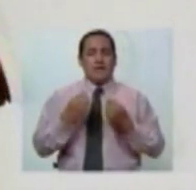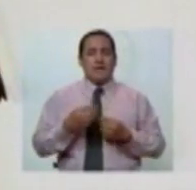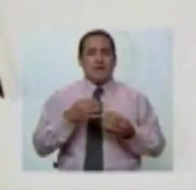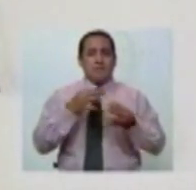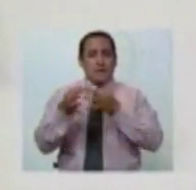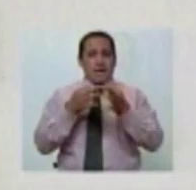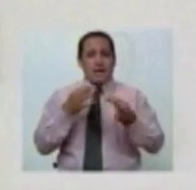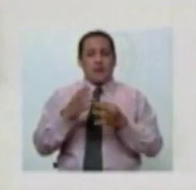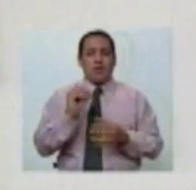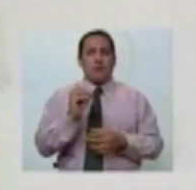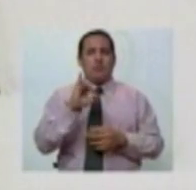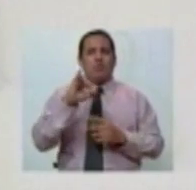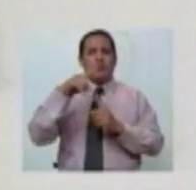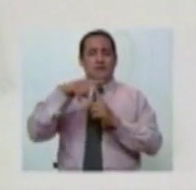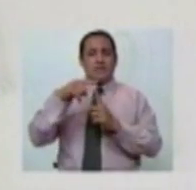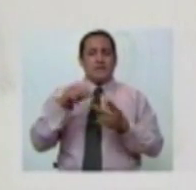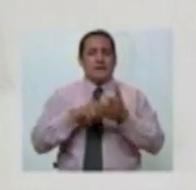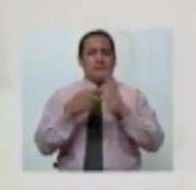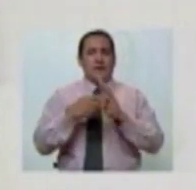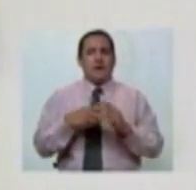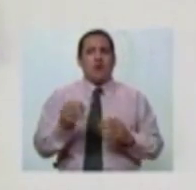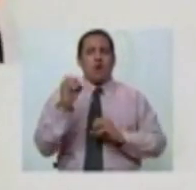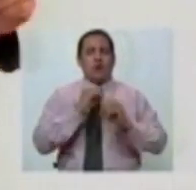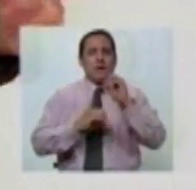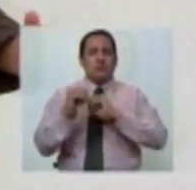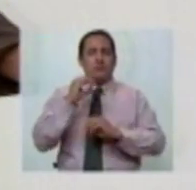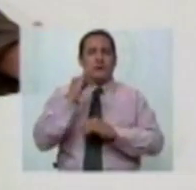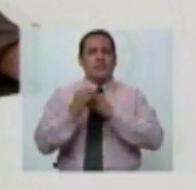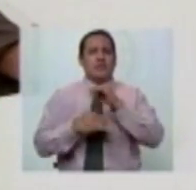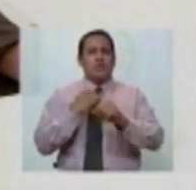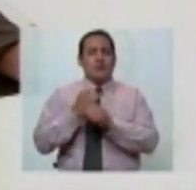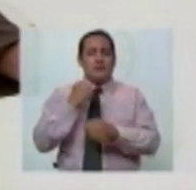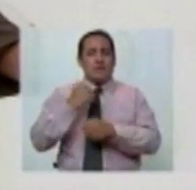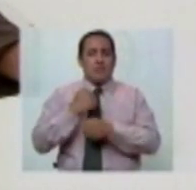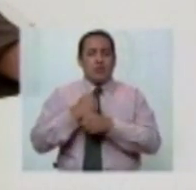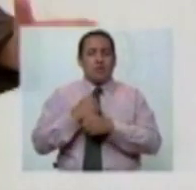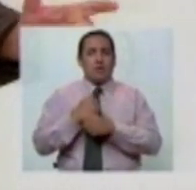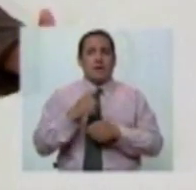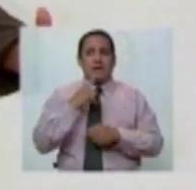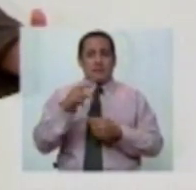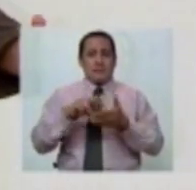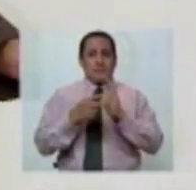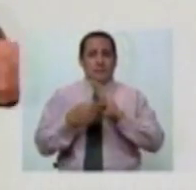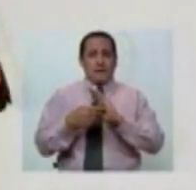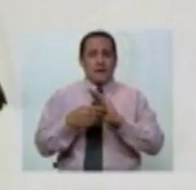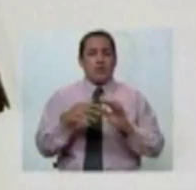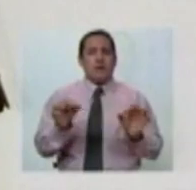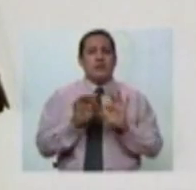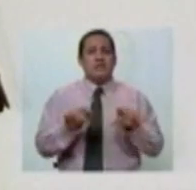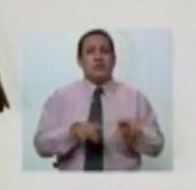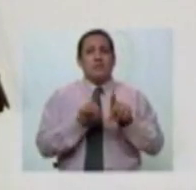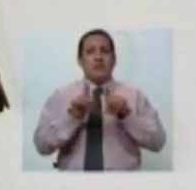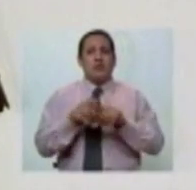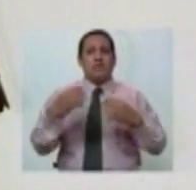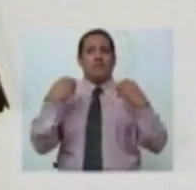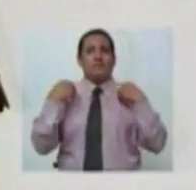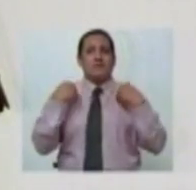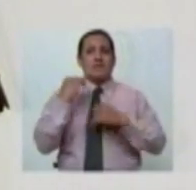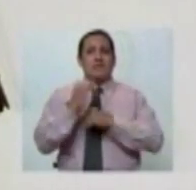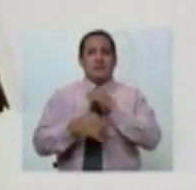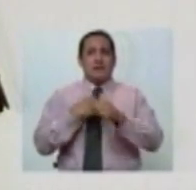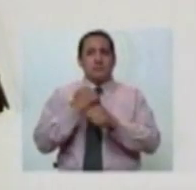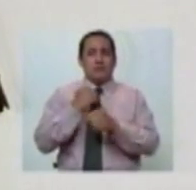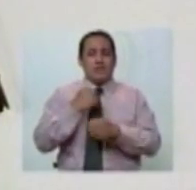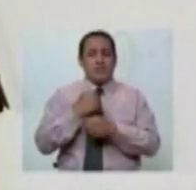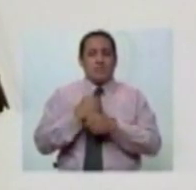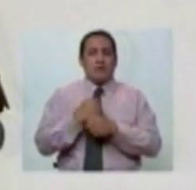español OIT significa dos cosas, significa Organización Internacional del Trabajo, que es la tripartita, y significa Oficina